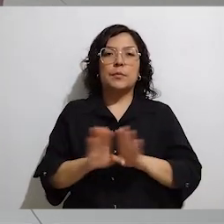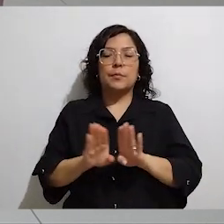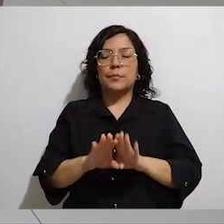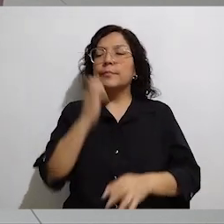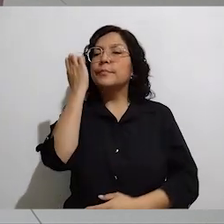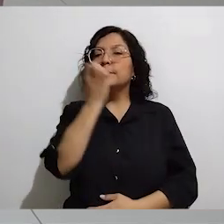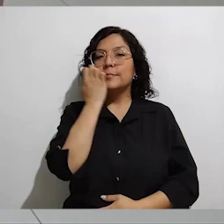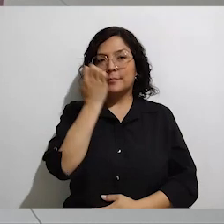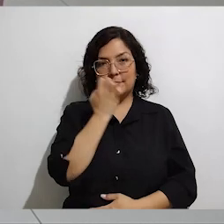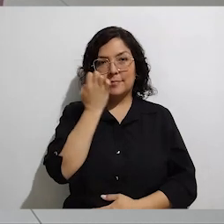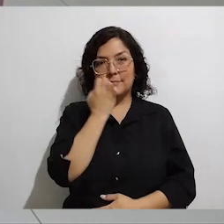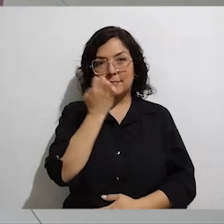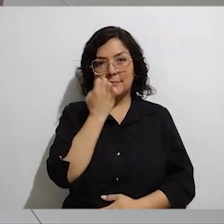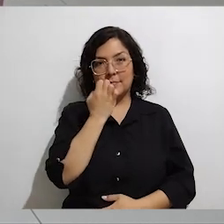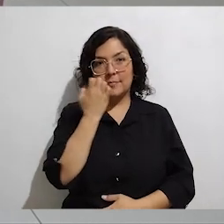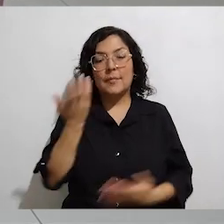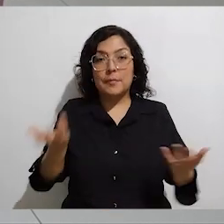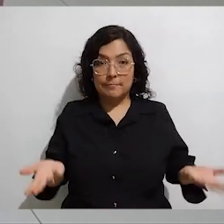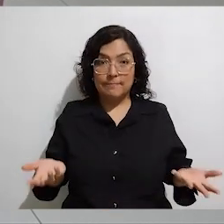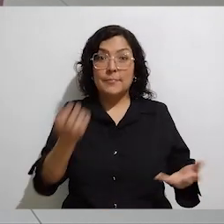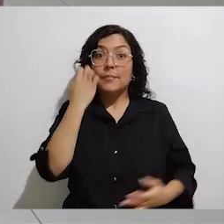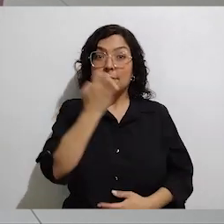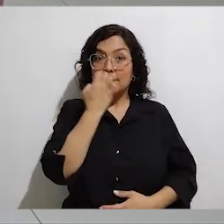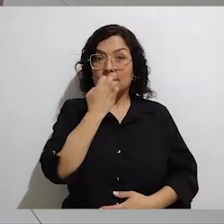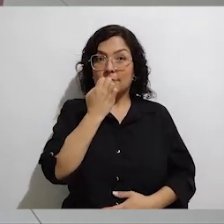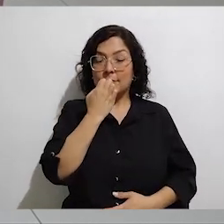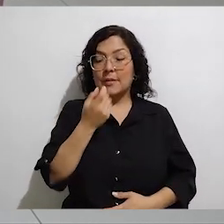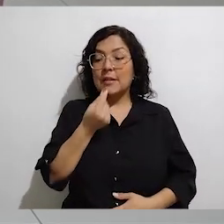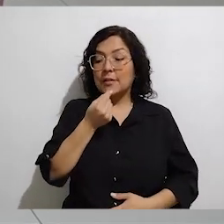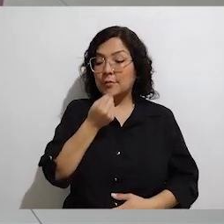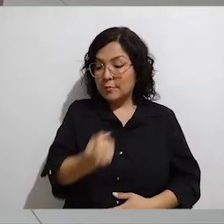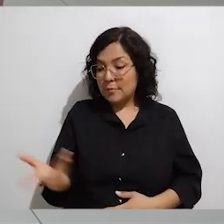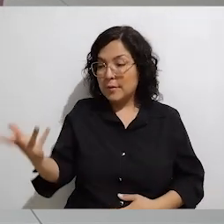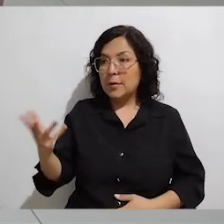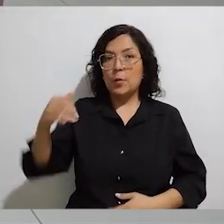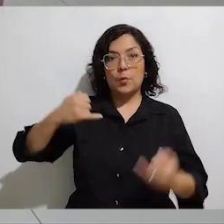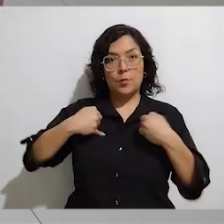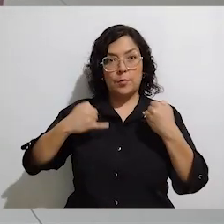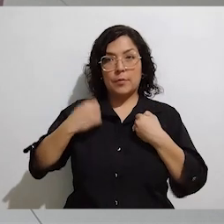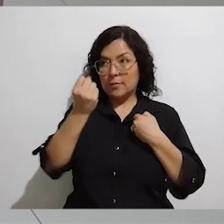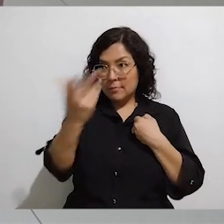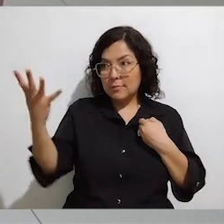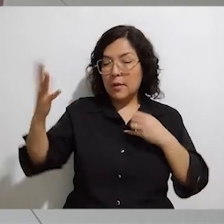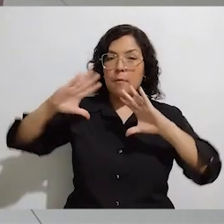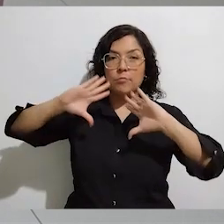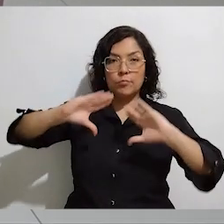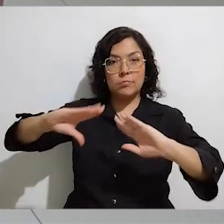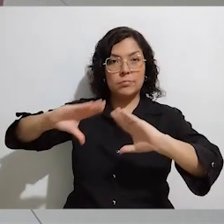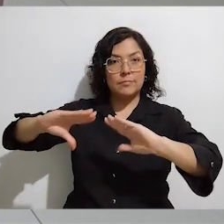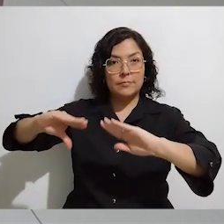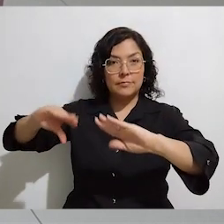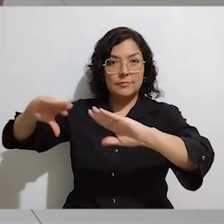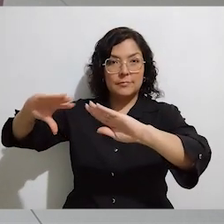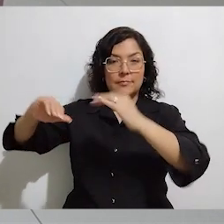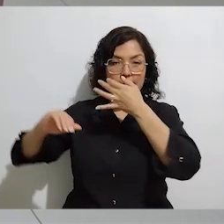de cuentas es en ellas donde se forma el capital humano que va a permitir la transmisión del conocimiento, el desarrollo de la